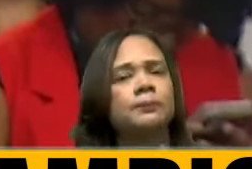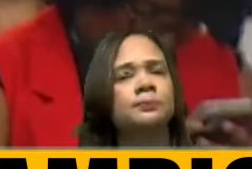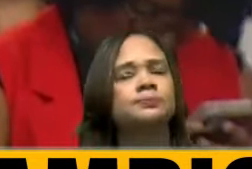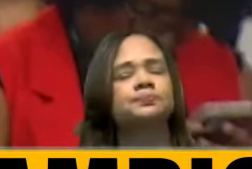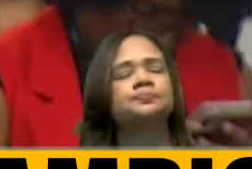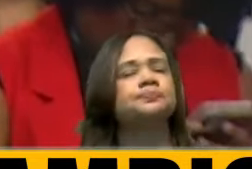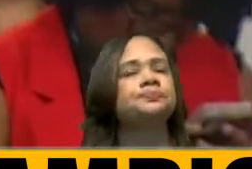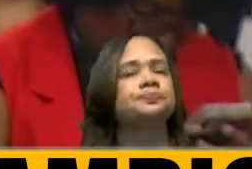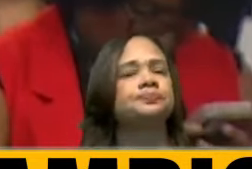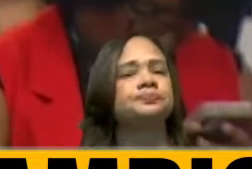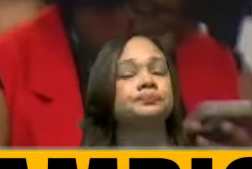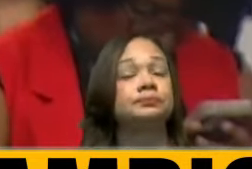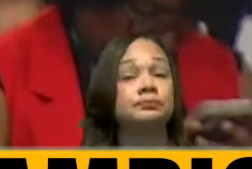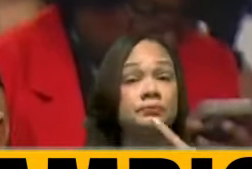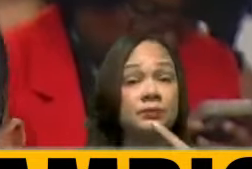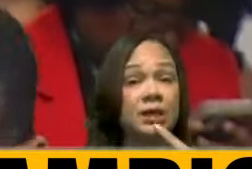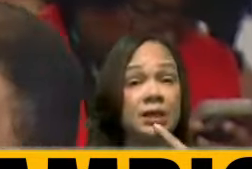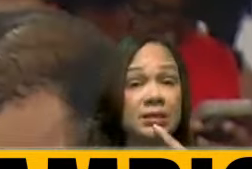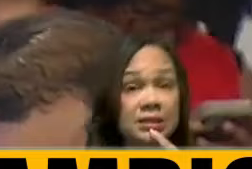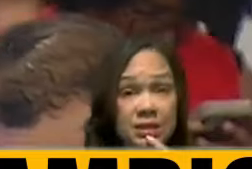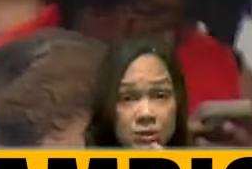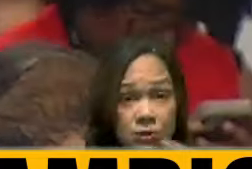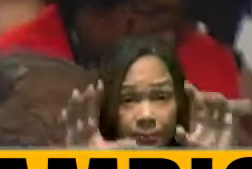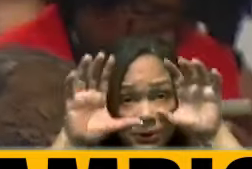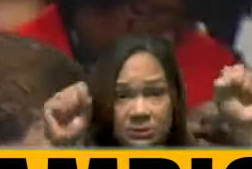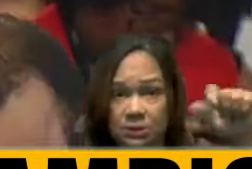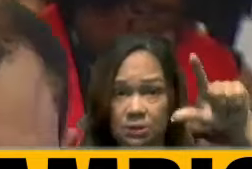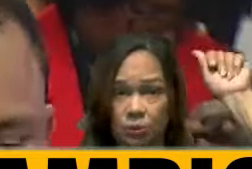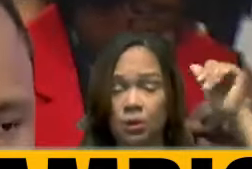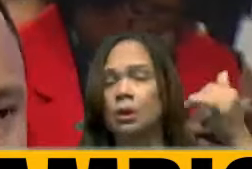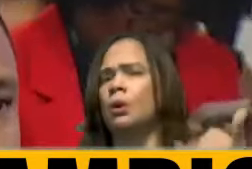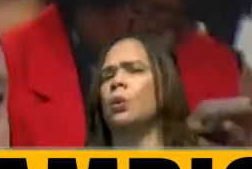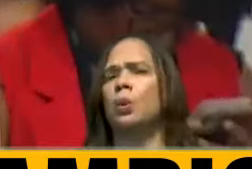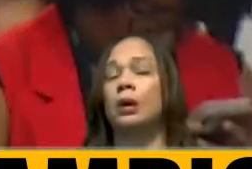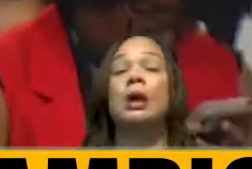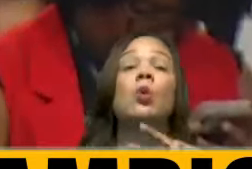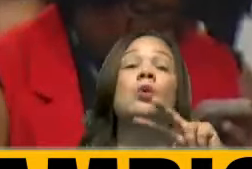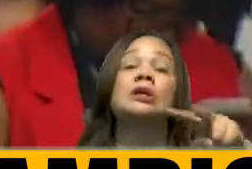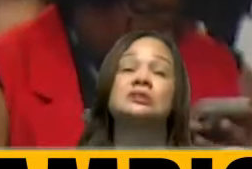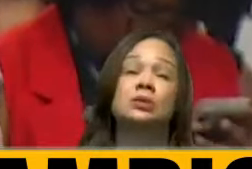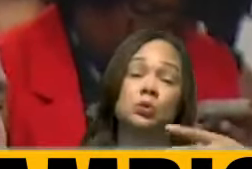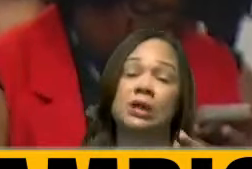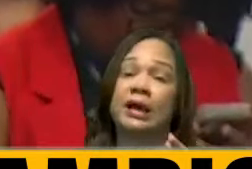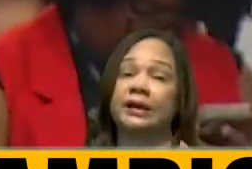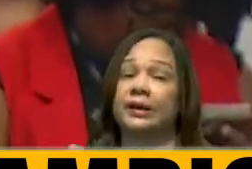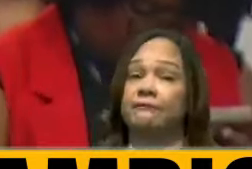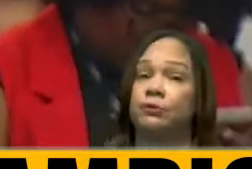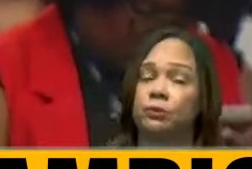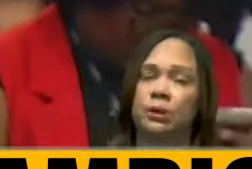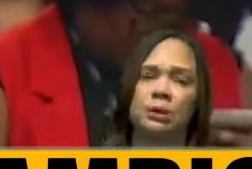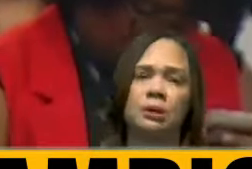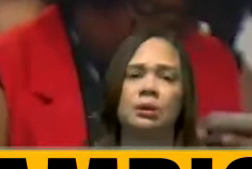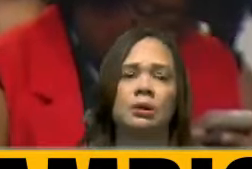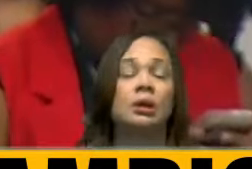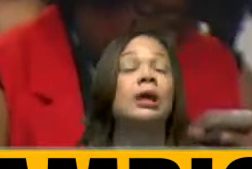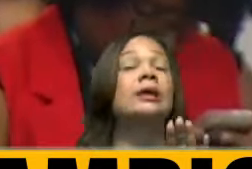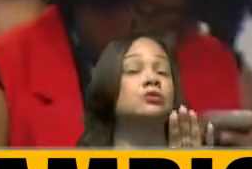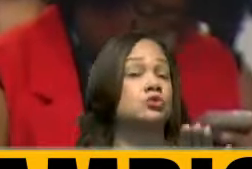eh usted ha dicho señor presidente que hoy es una segunda ola en su